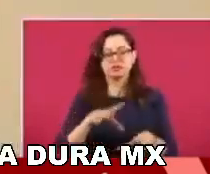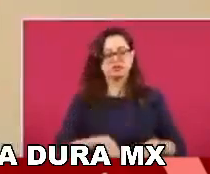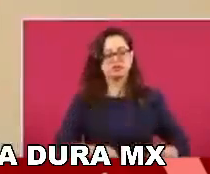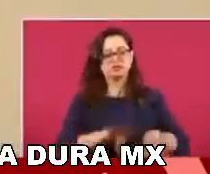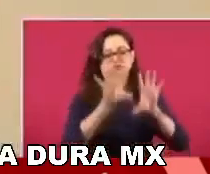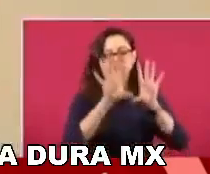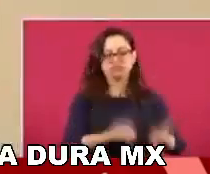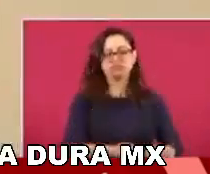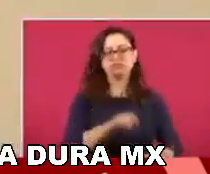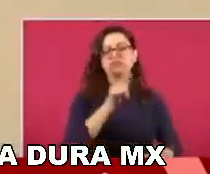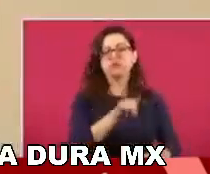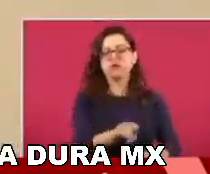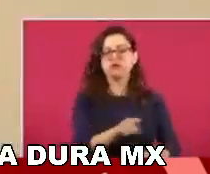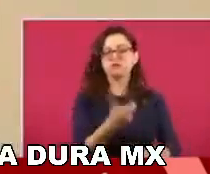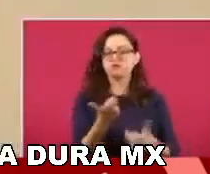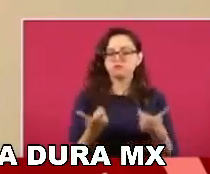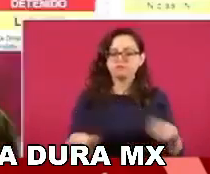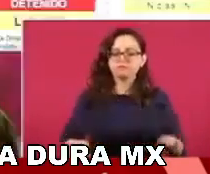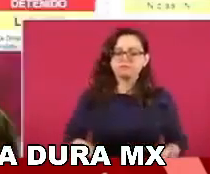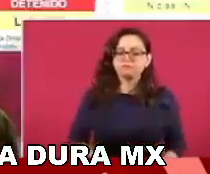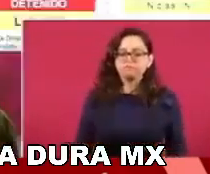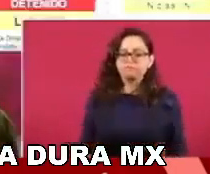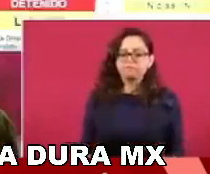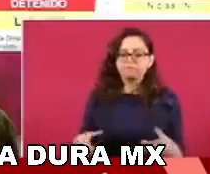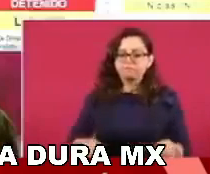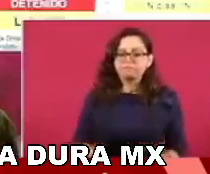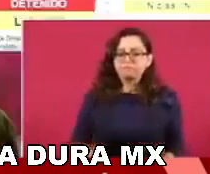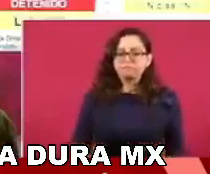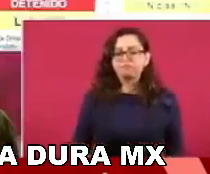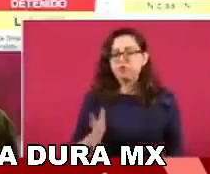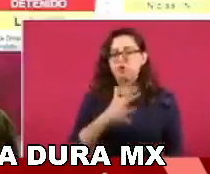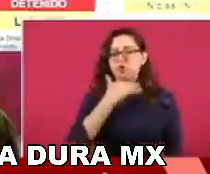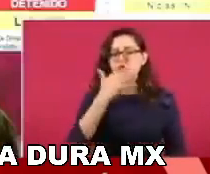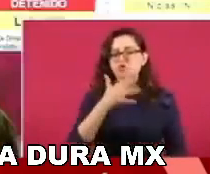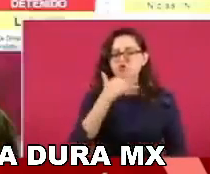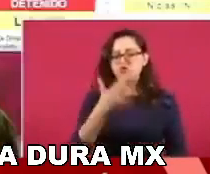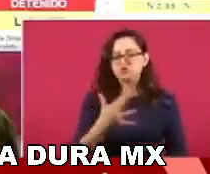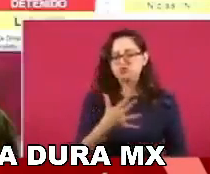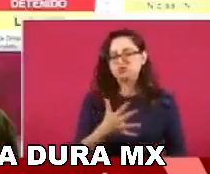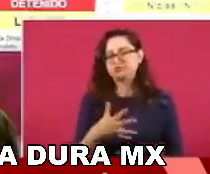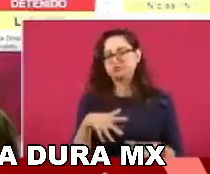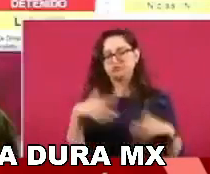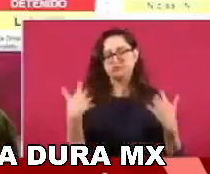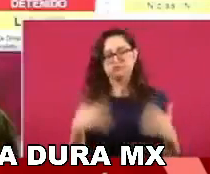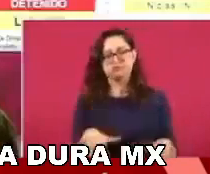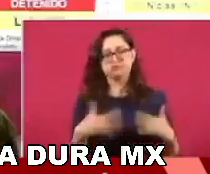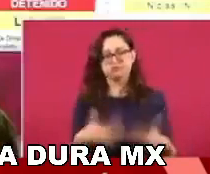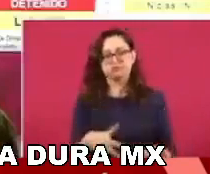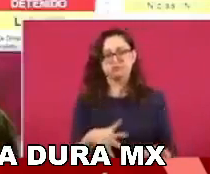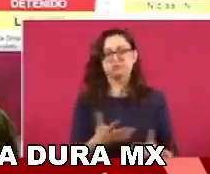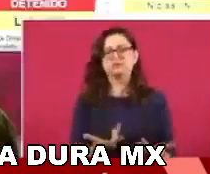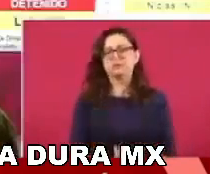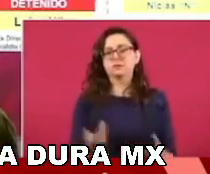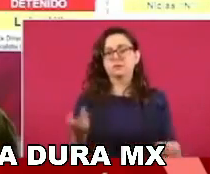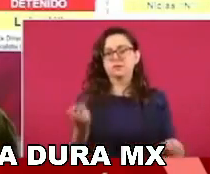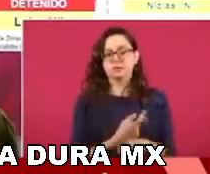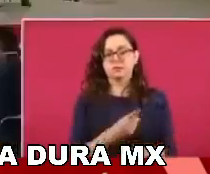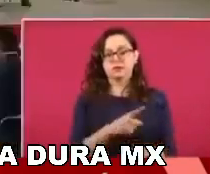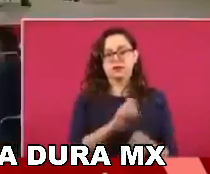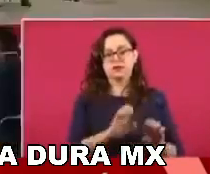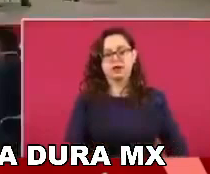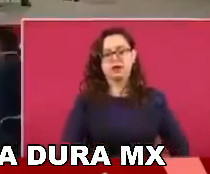de enriquecimiento ilícito. Presuntamente está asociado con actos de corrupción en la demolición de un